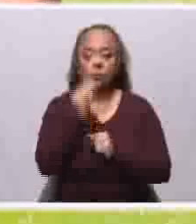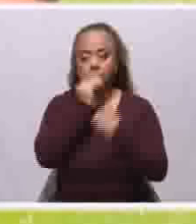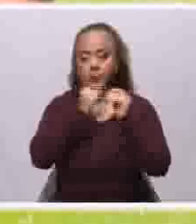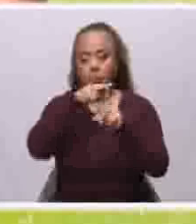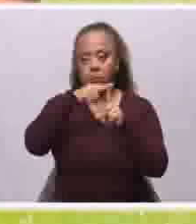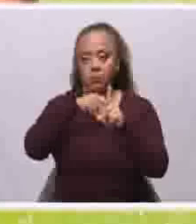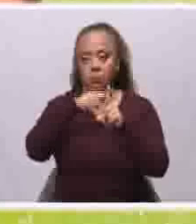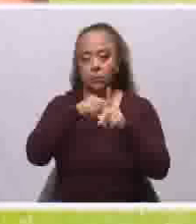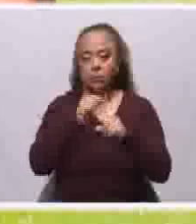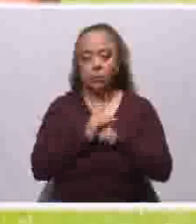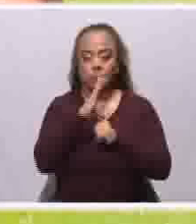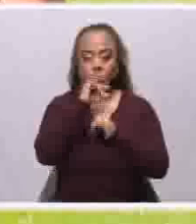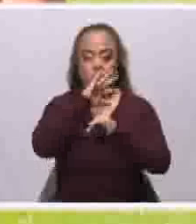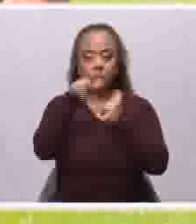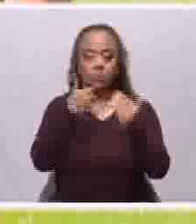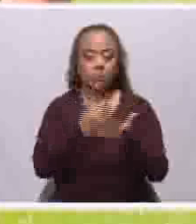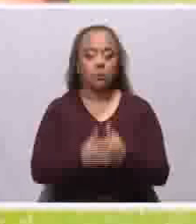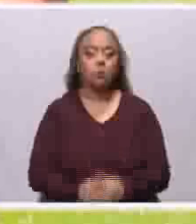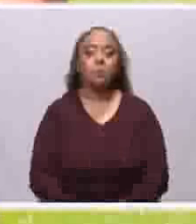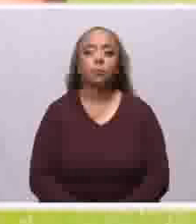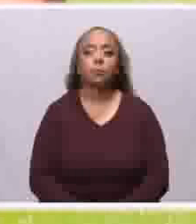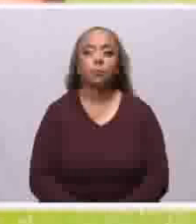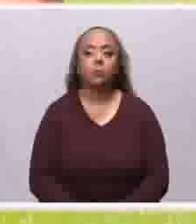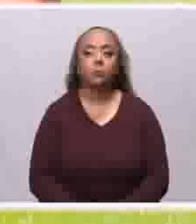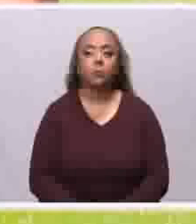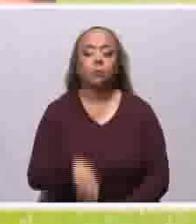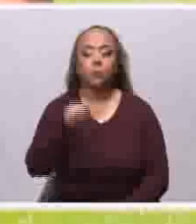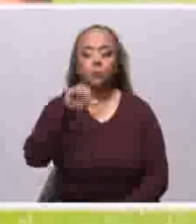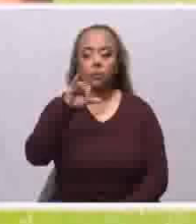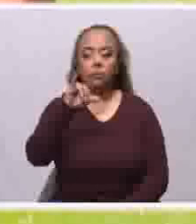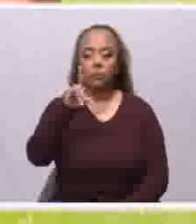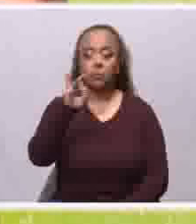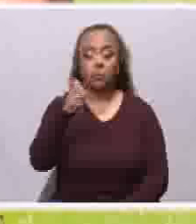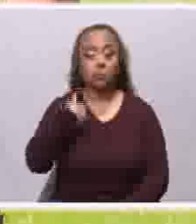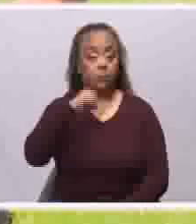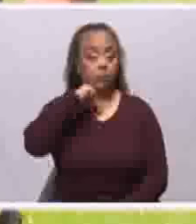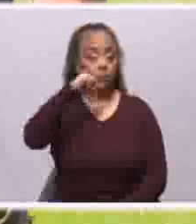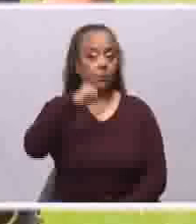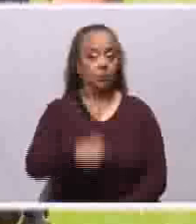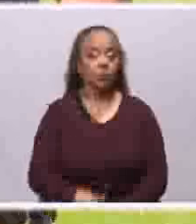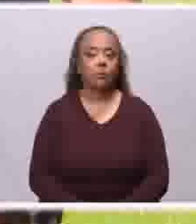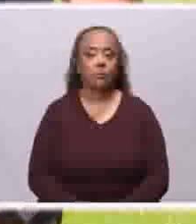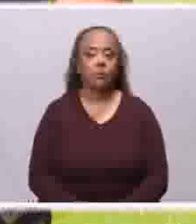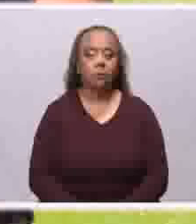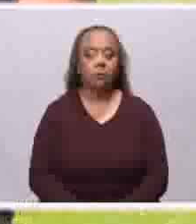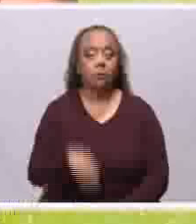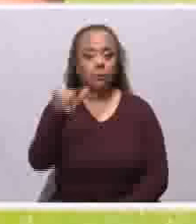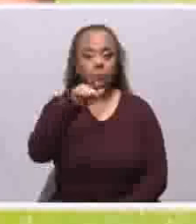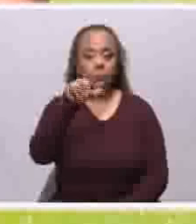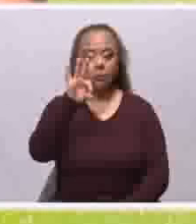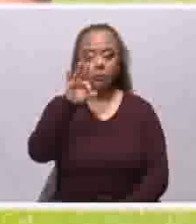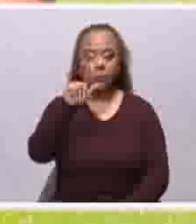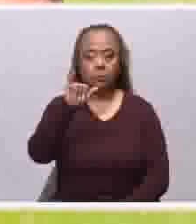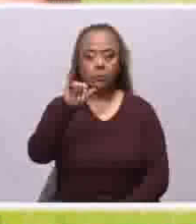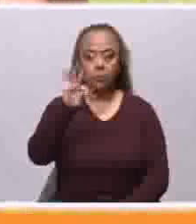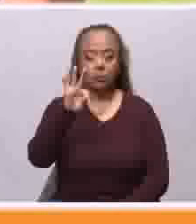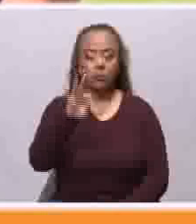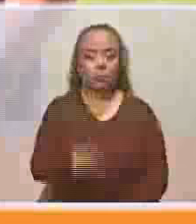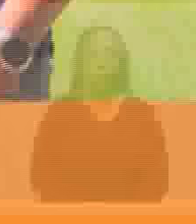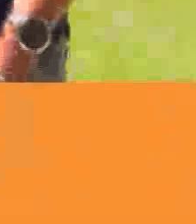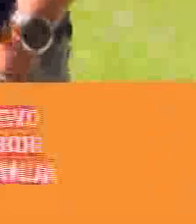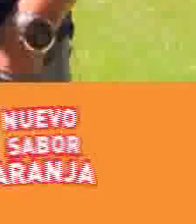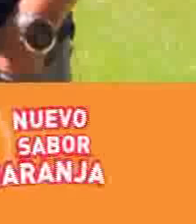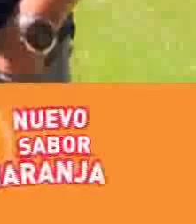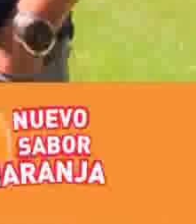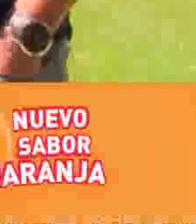temperatura y todo el rollo la acidez a la acidez yo le gané la batalla ganó la batalla igual que Fight que ahora almorzó Fight